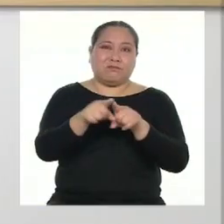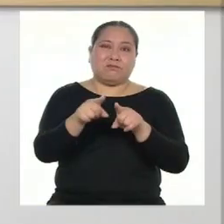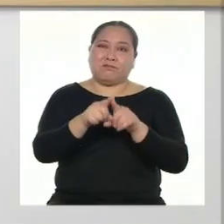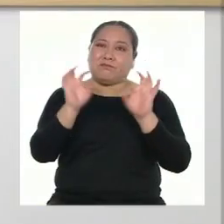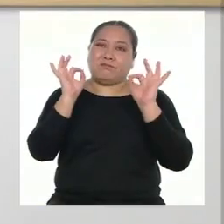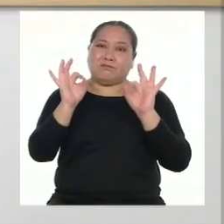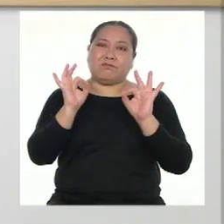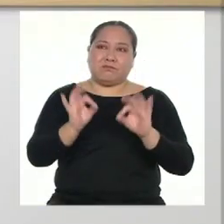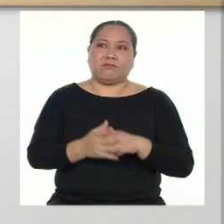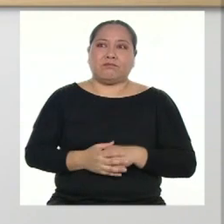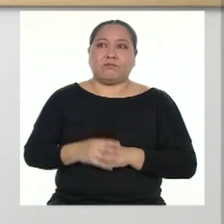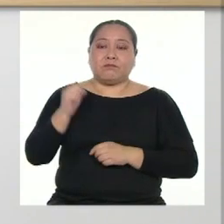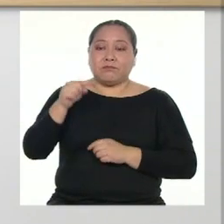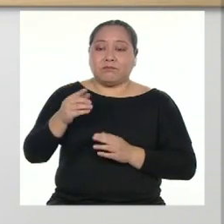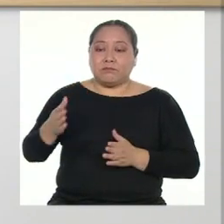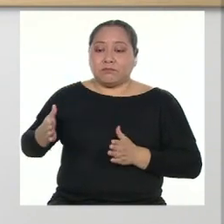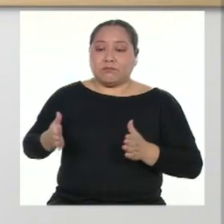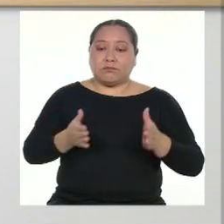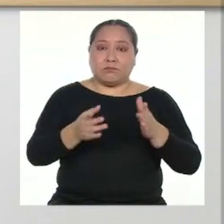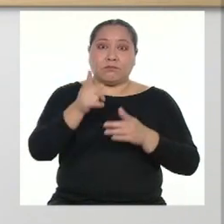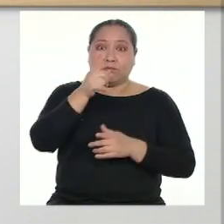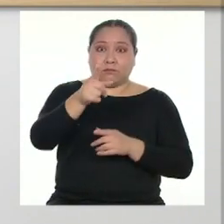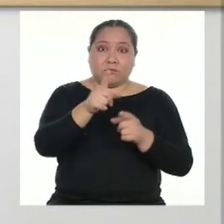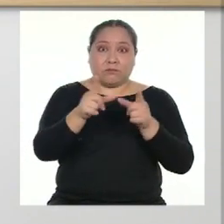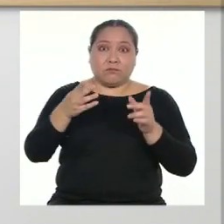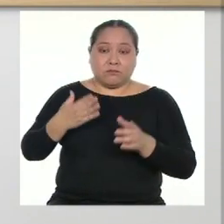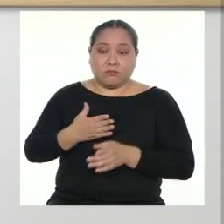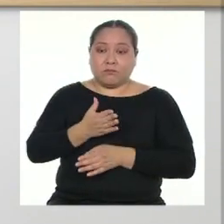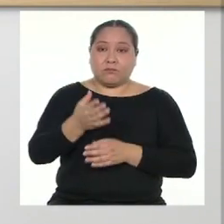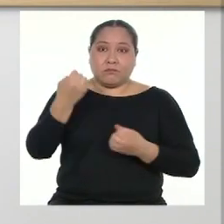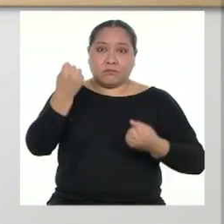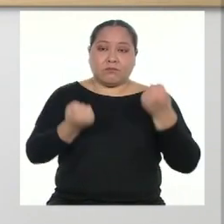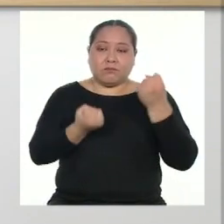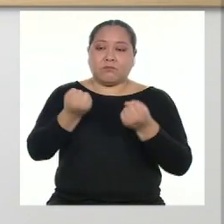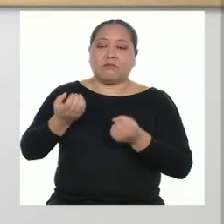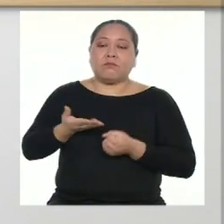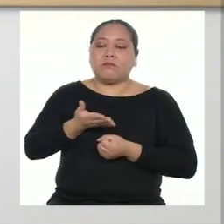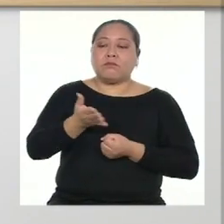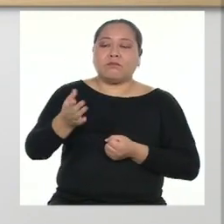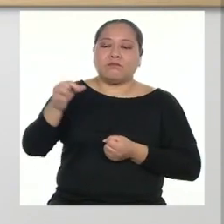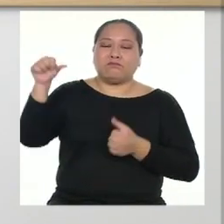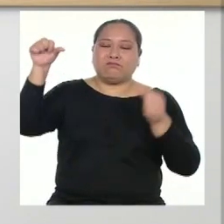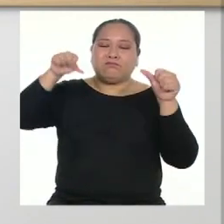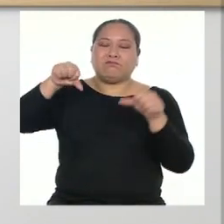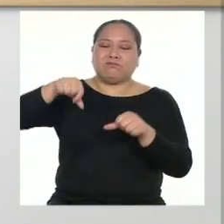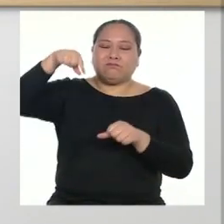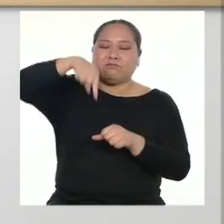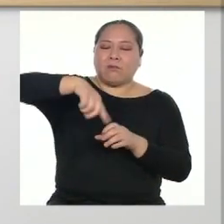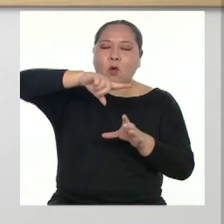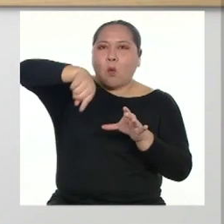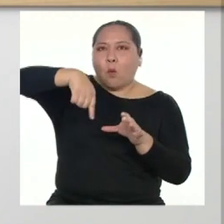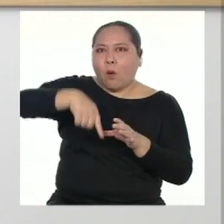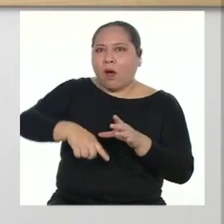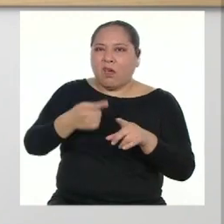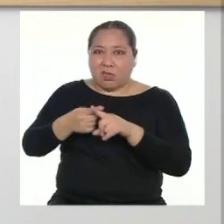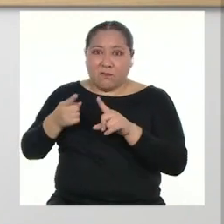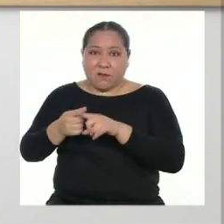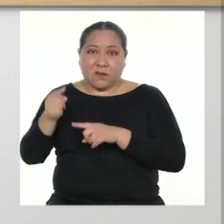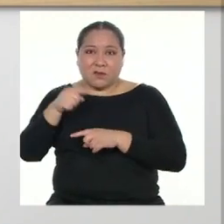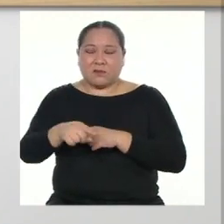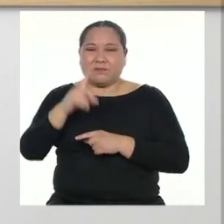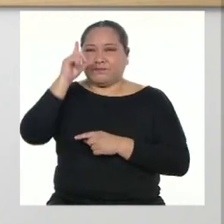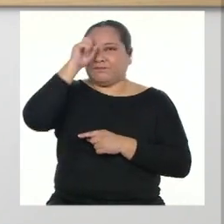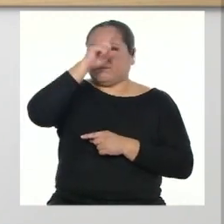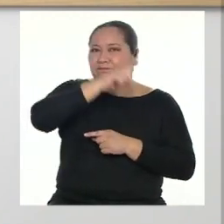importante. Si el espacio que estás recorriendo con tu vehículo está en muy mal estado, es mucho